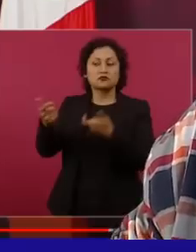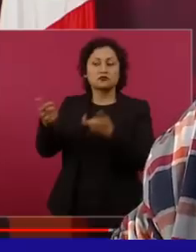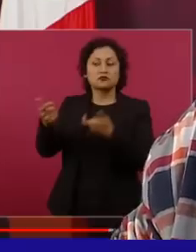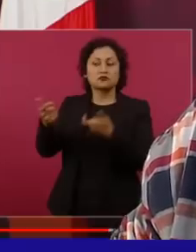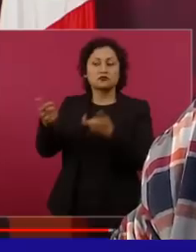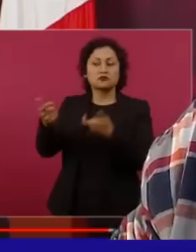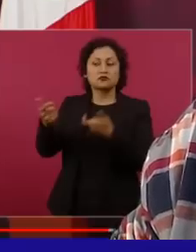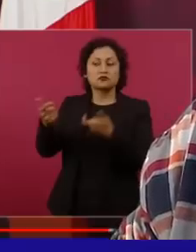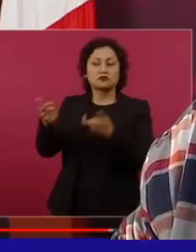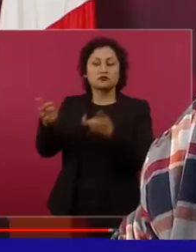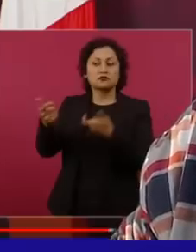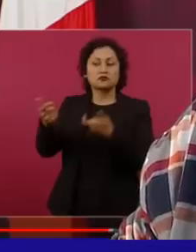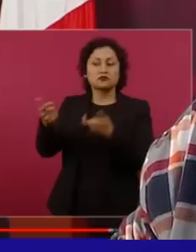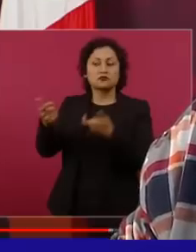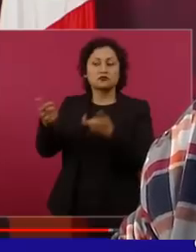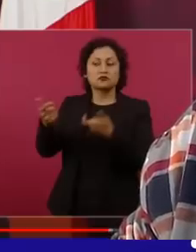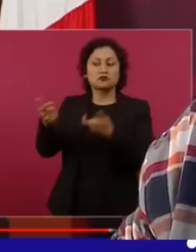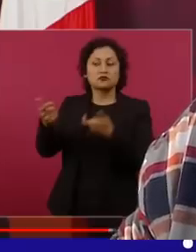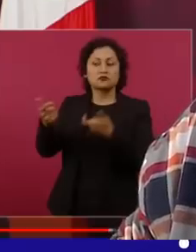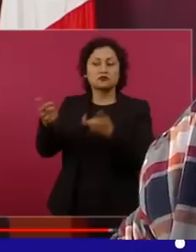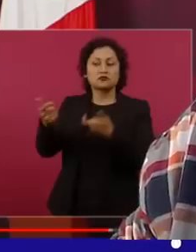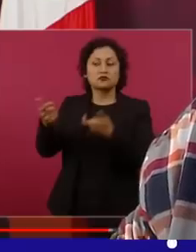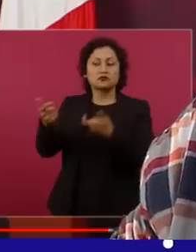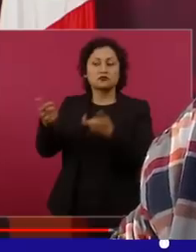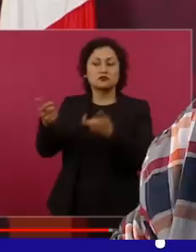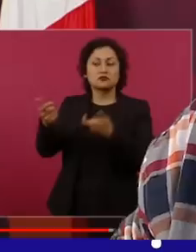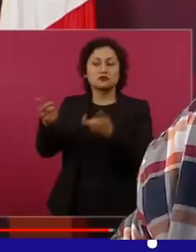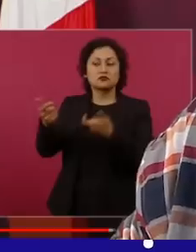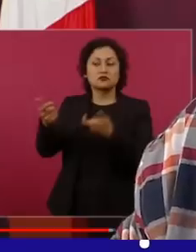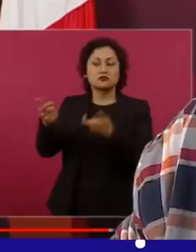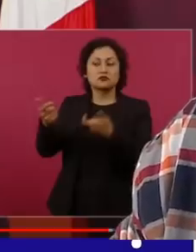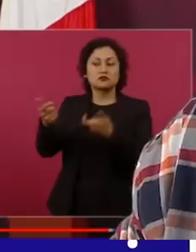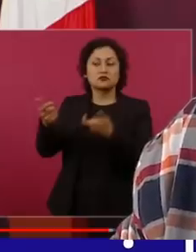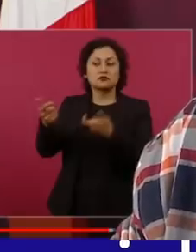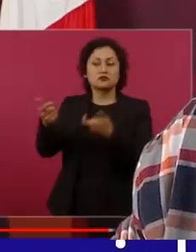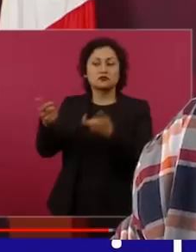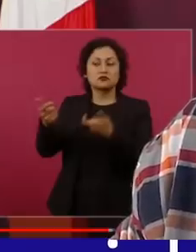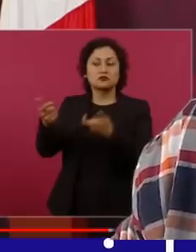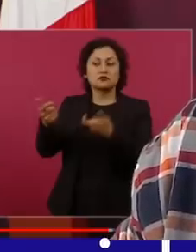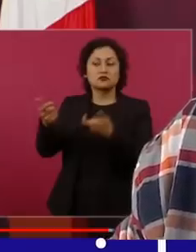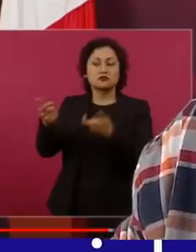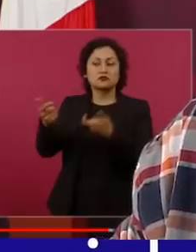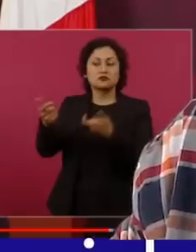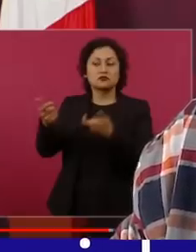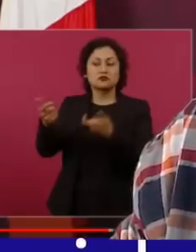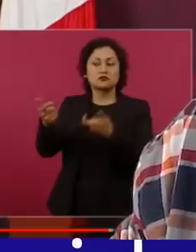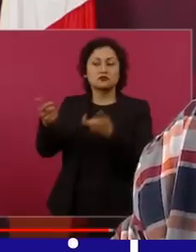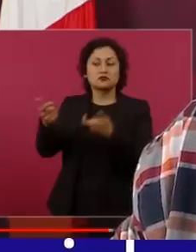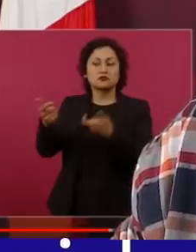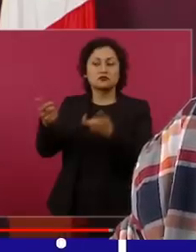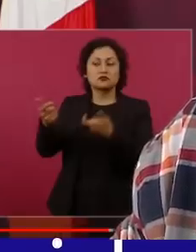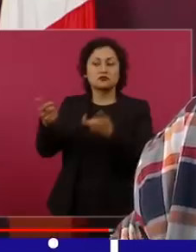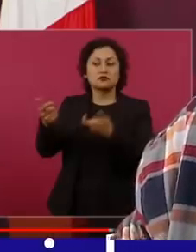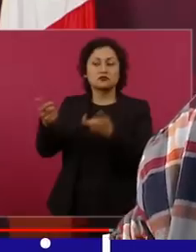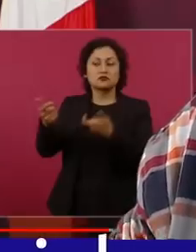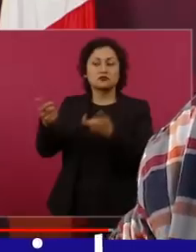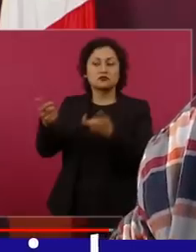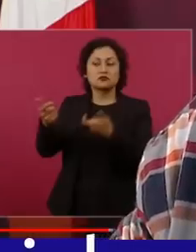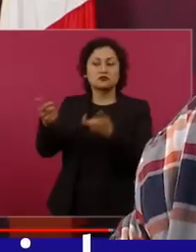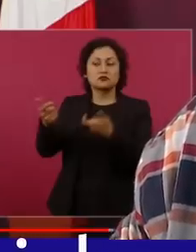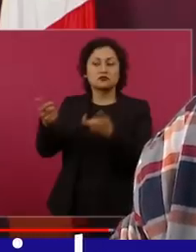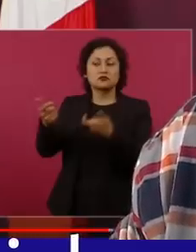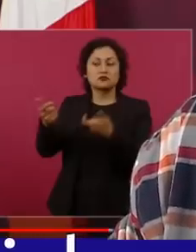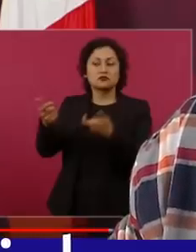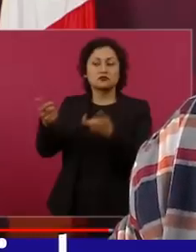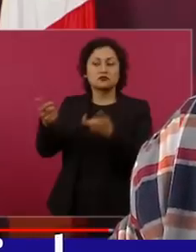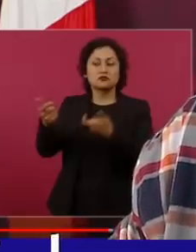golpe en el Perú, porque van a afectar ahora sí a los grandazos, y los grandazos, cuando ven afectados sus intereses, no la